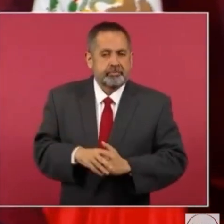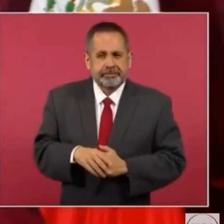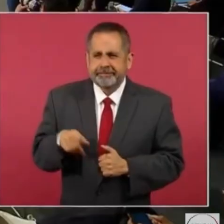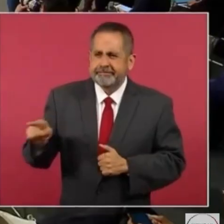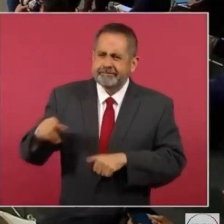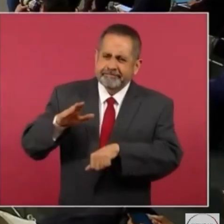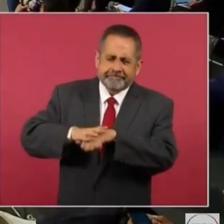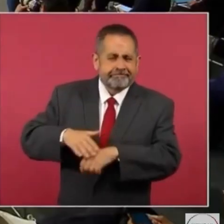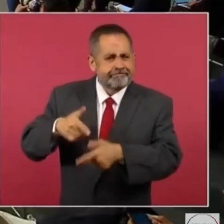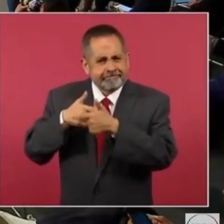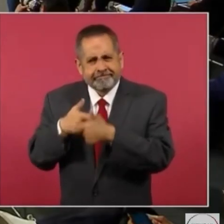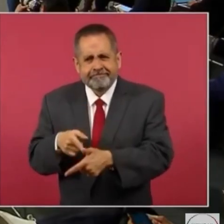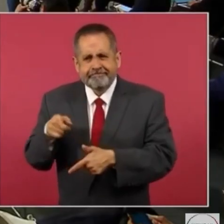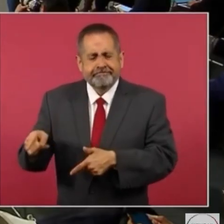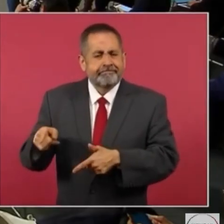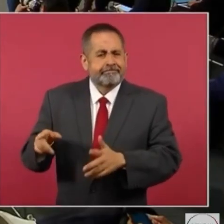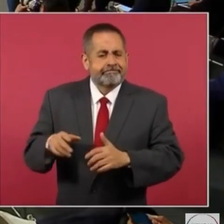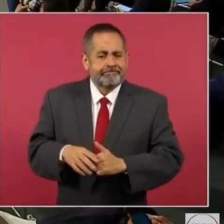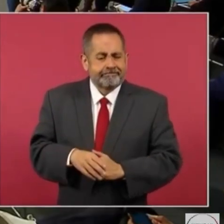más